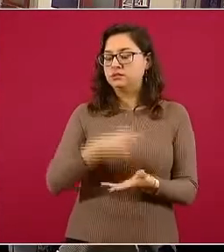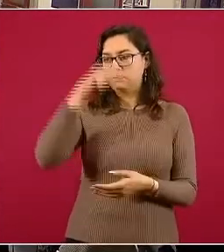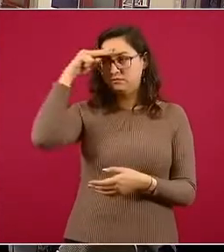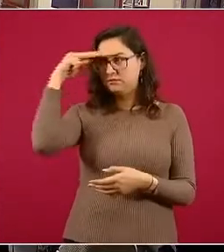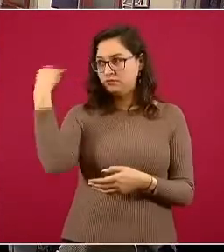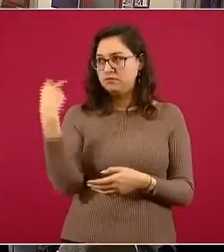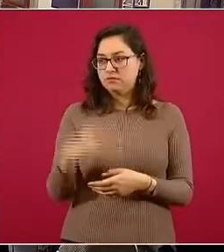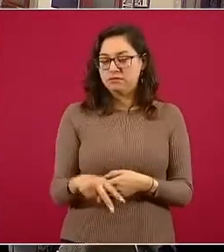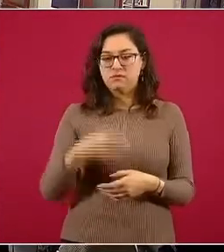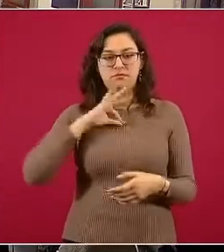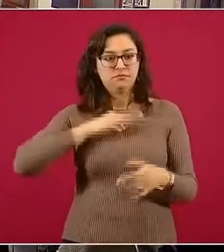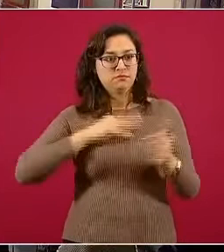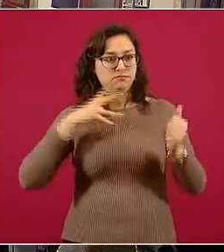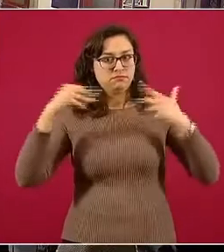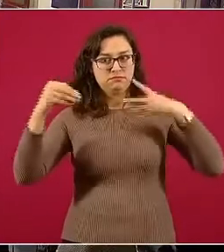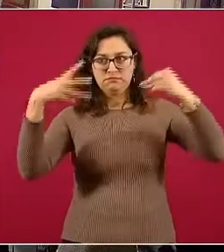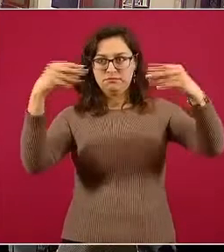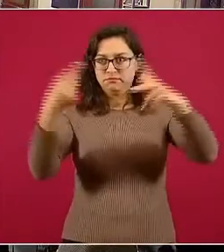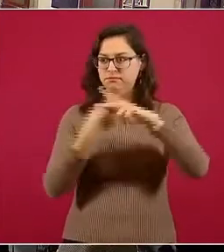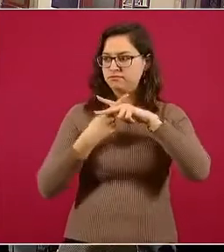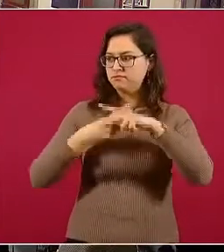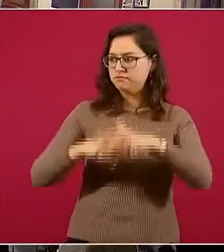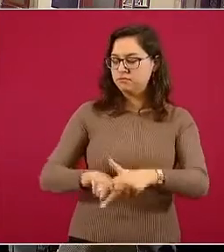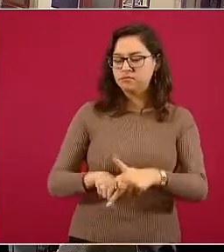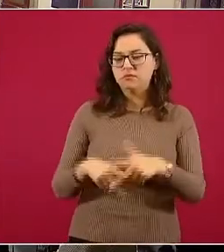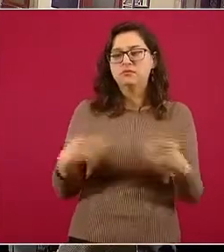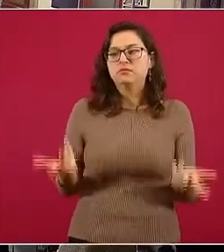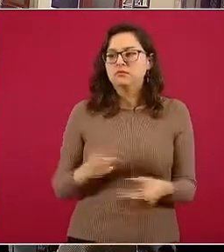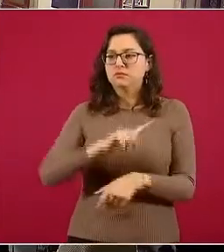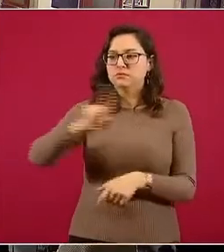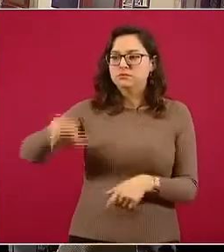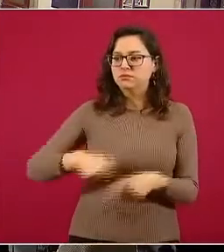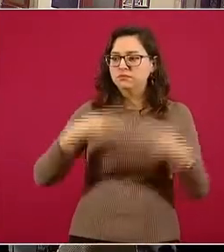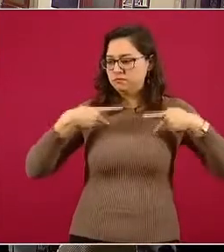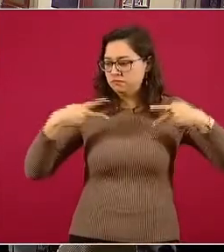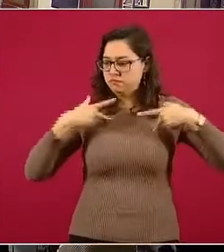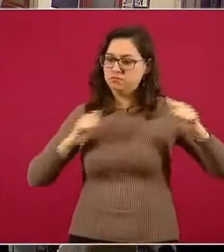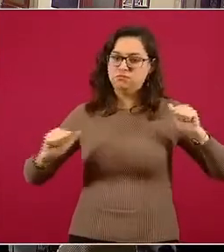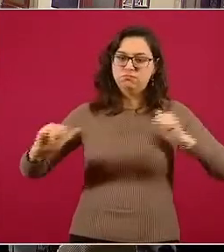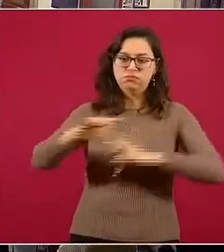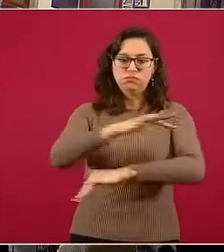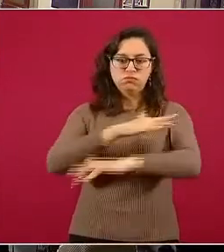con respecto a la movilidad y al transporte.